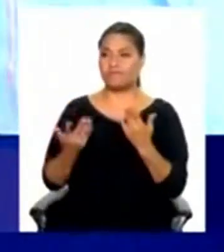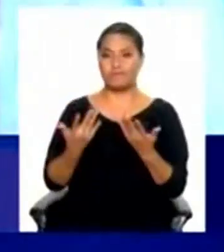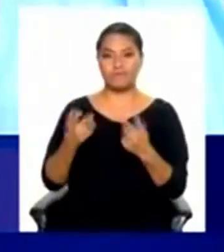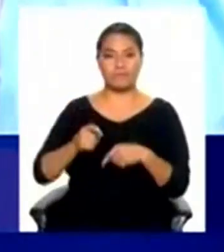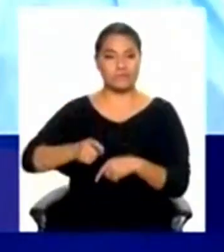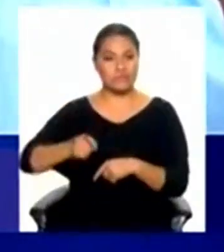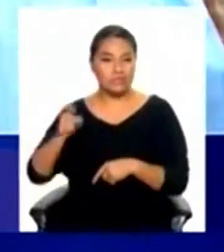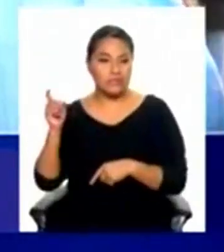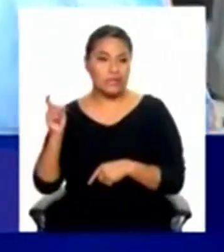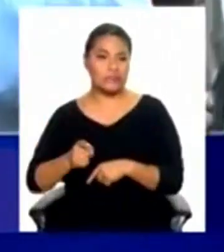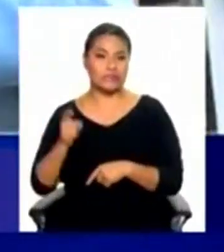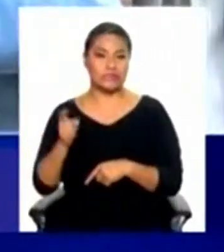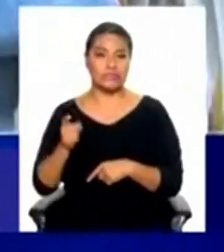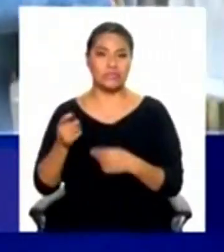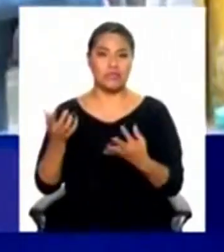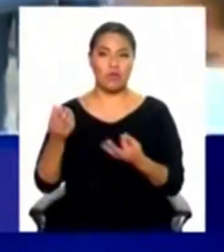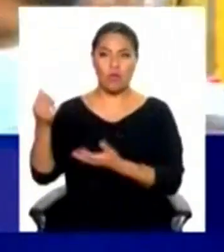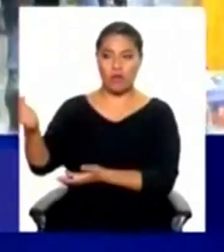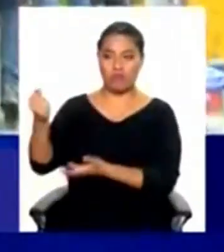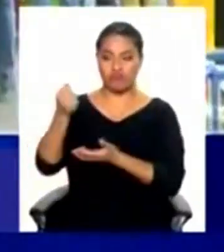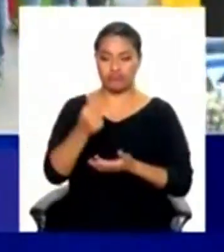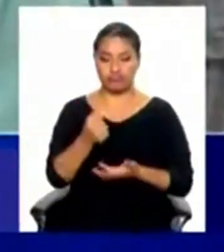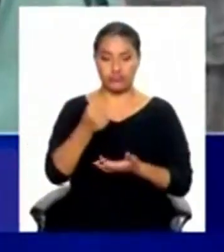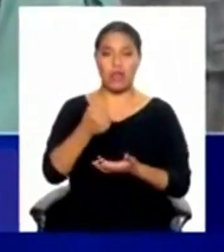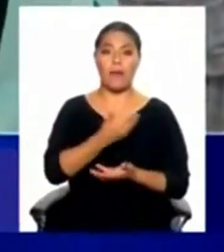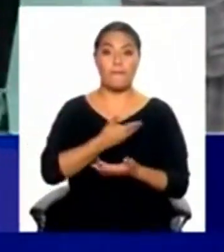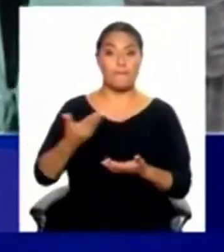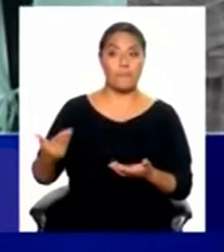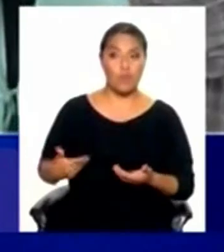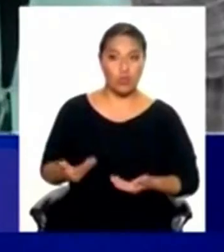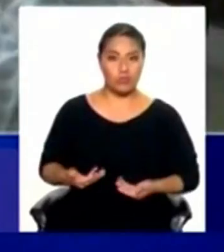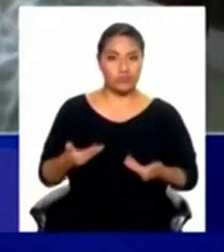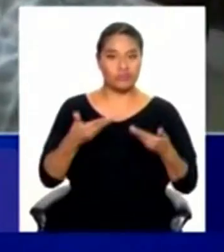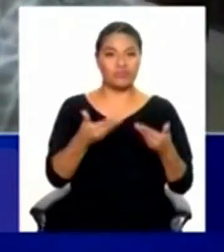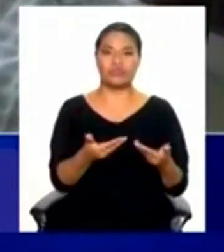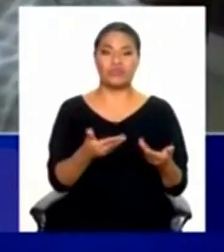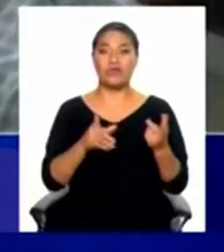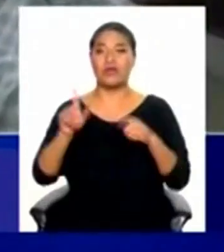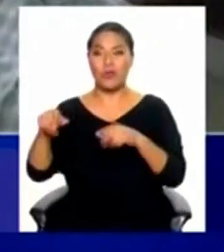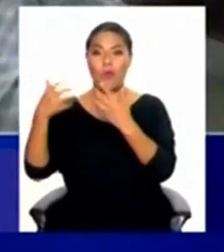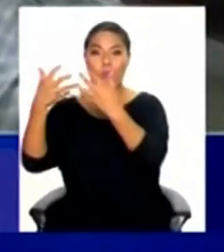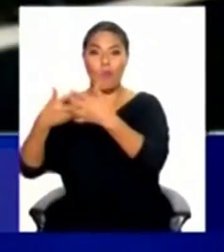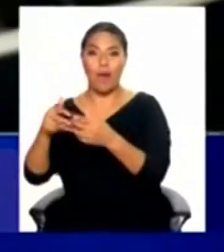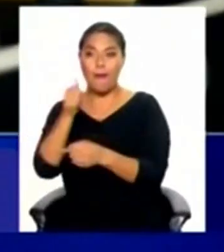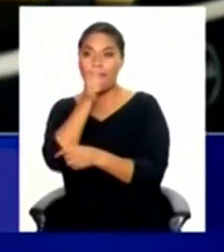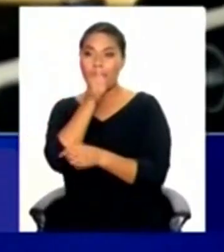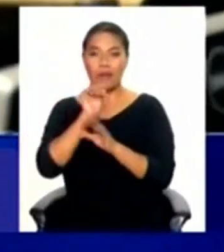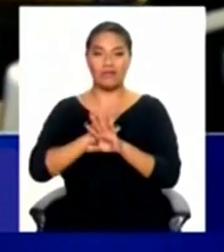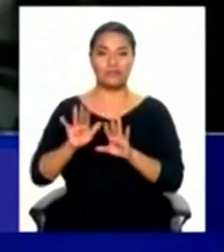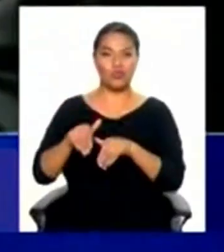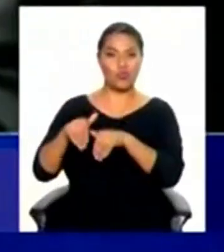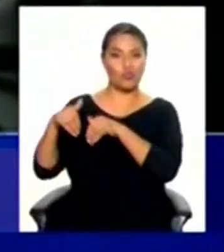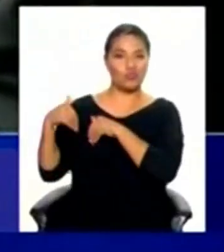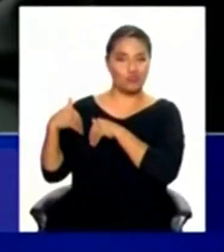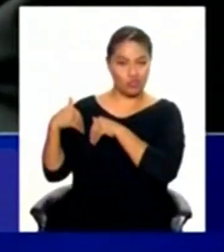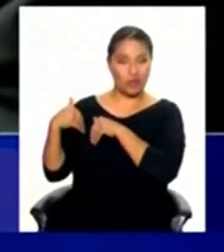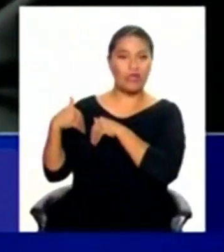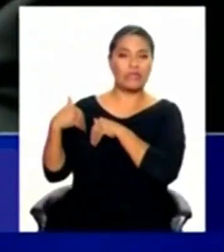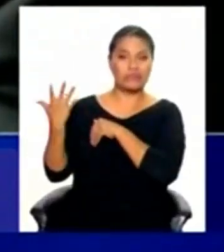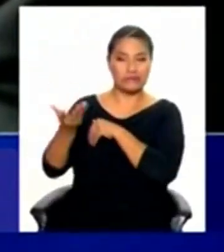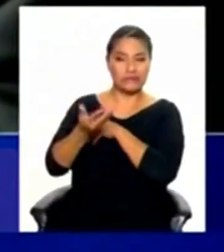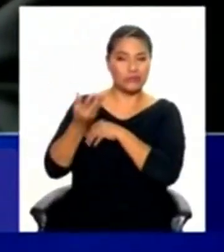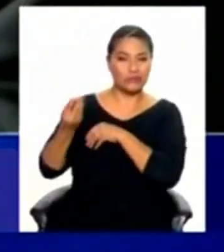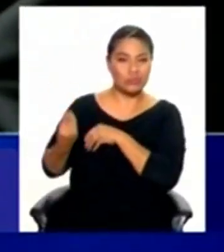Rango de inversión pública y Eso provoca que también la inversión privada no se anime con lo cual tenemos por ejemplo